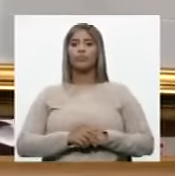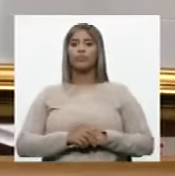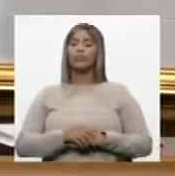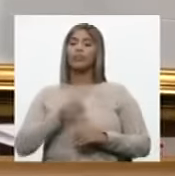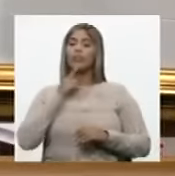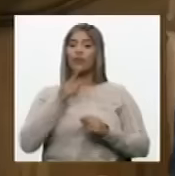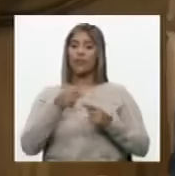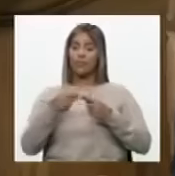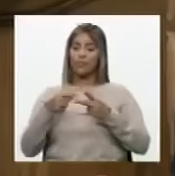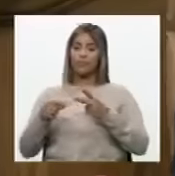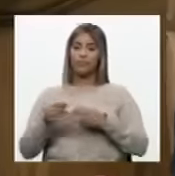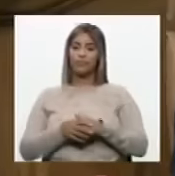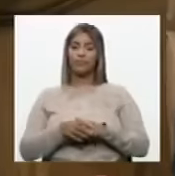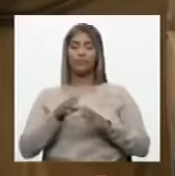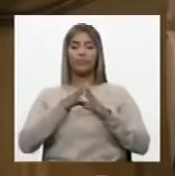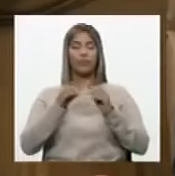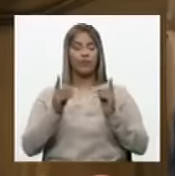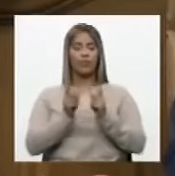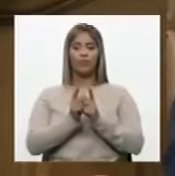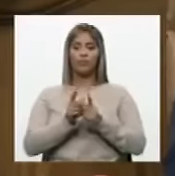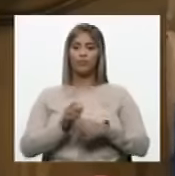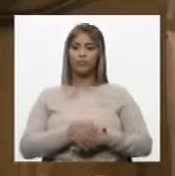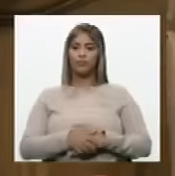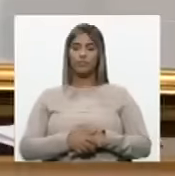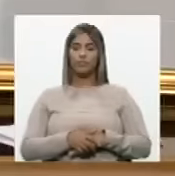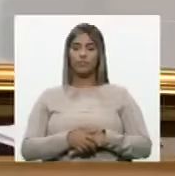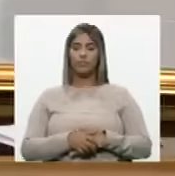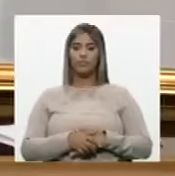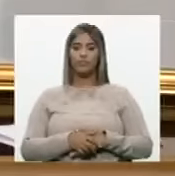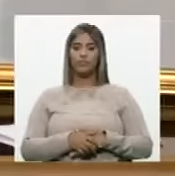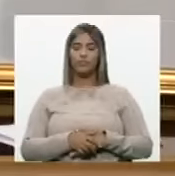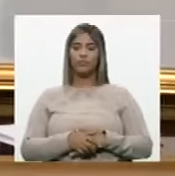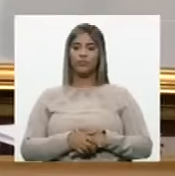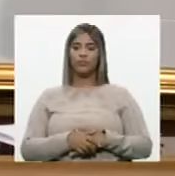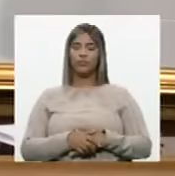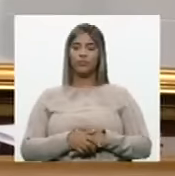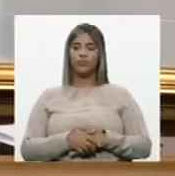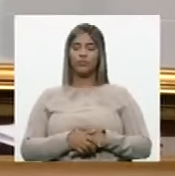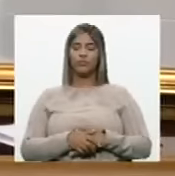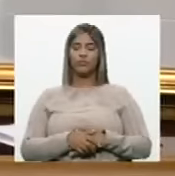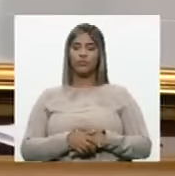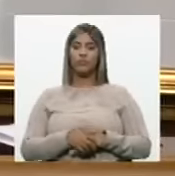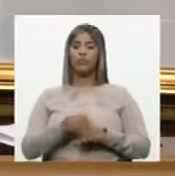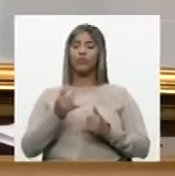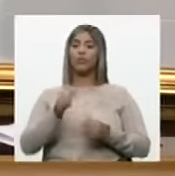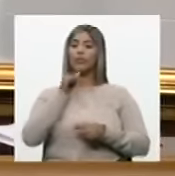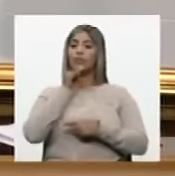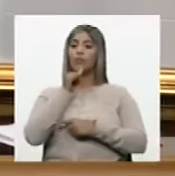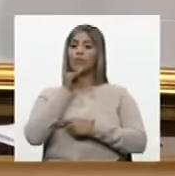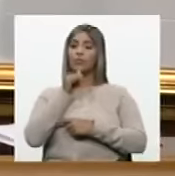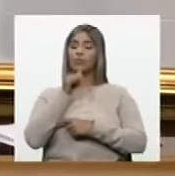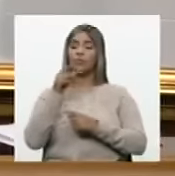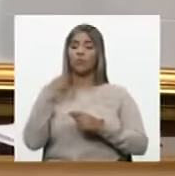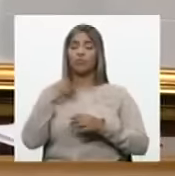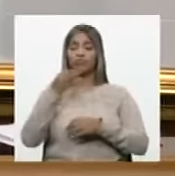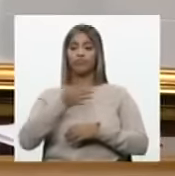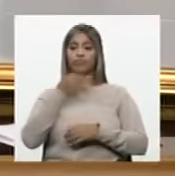punto de la cuenta. Esto de la cuenta, ciudadano presidente. Vamos a abrir espacio para derechos de información, derechos de